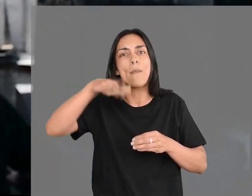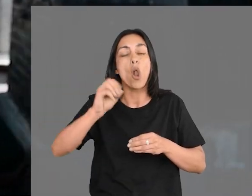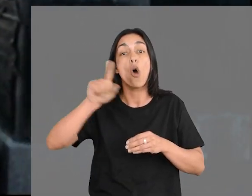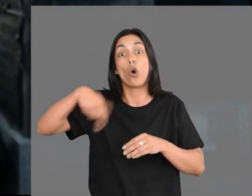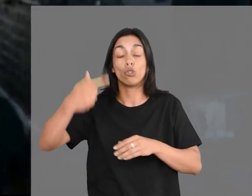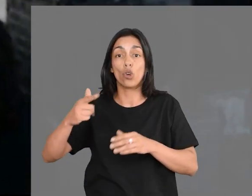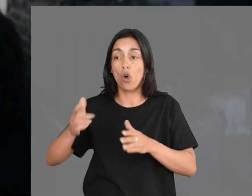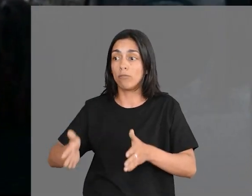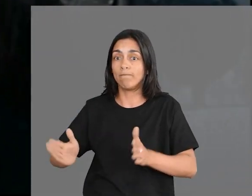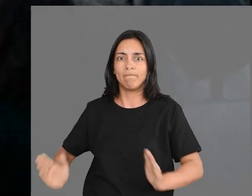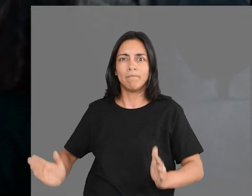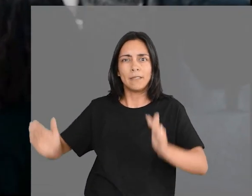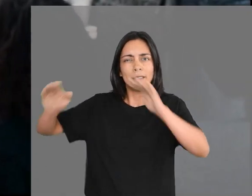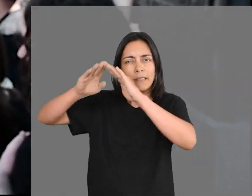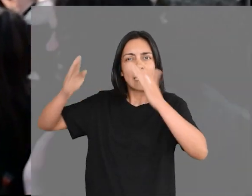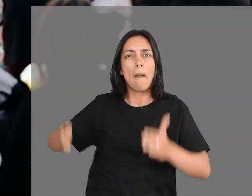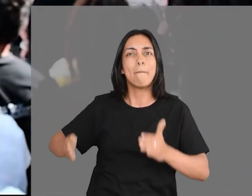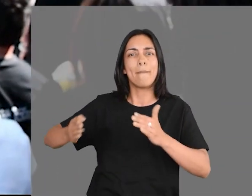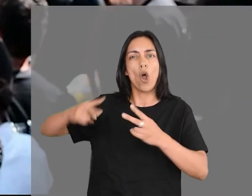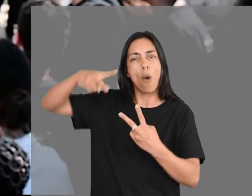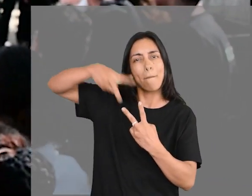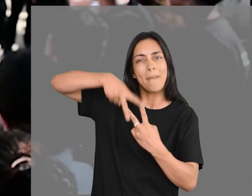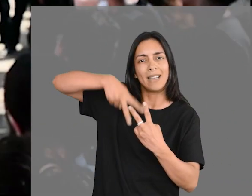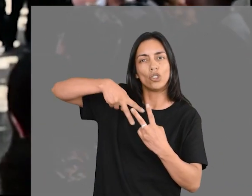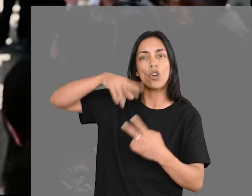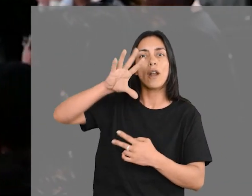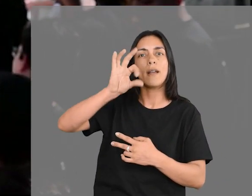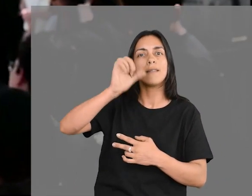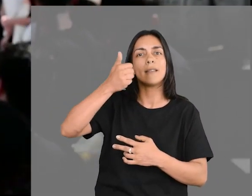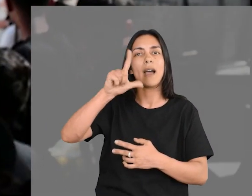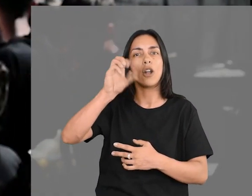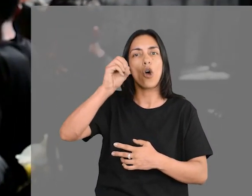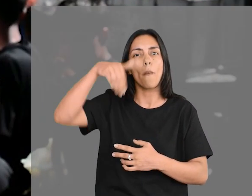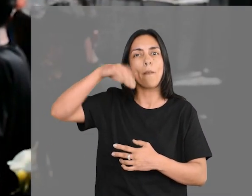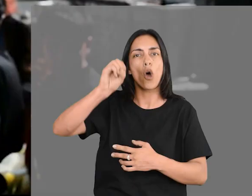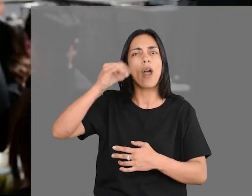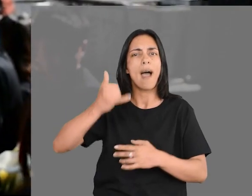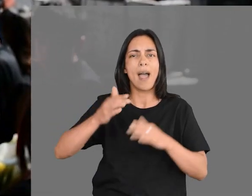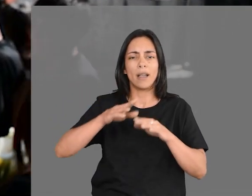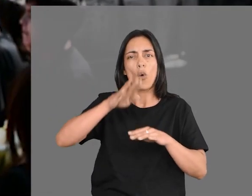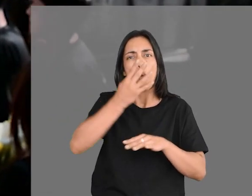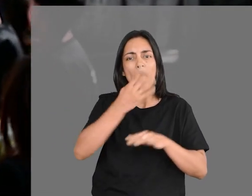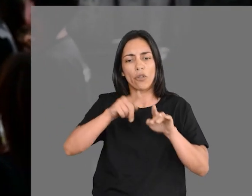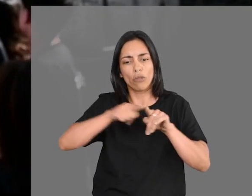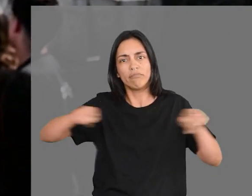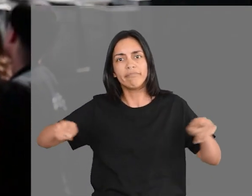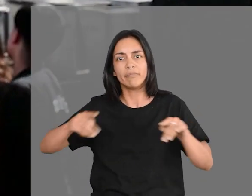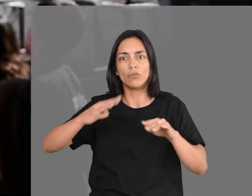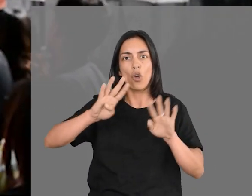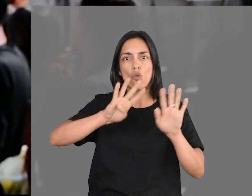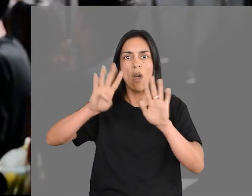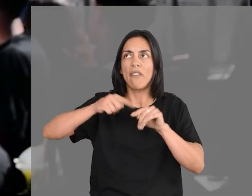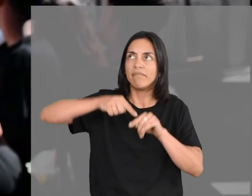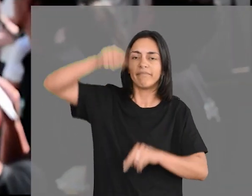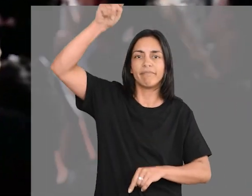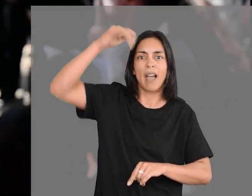que tiene 4 pies de ancho, 9 de alto. O sea, tiene un girasol que representa la vida. Y como ven, tiene una cruz